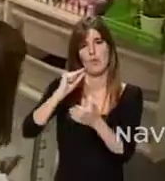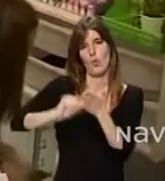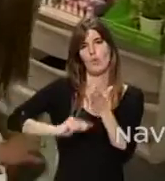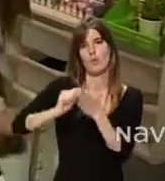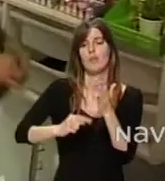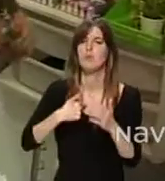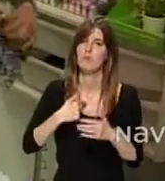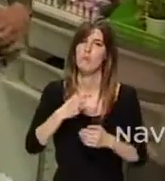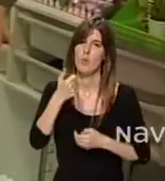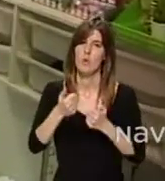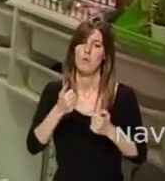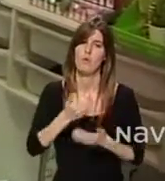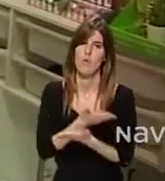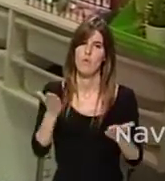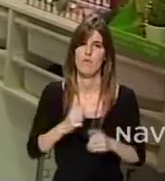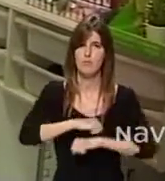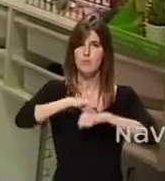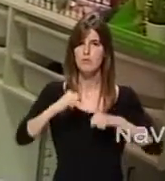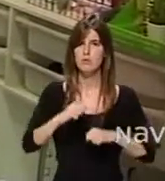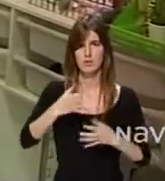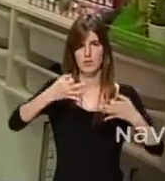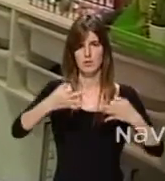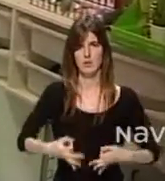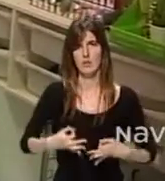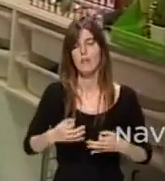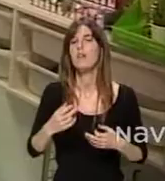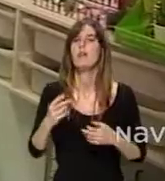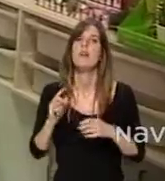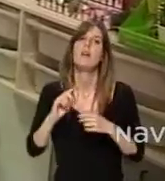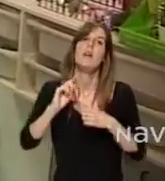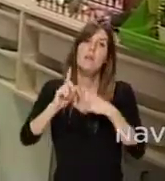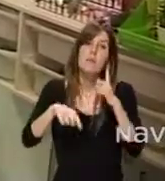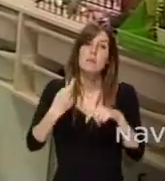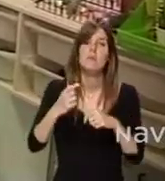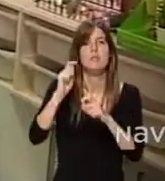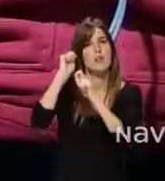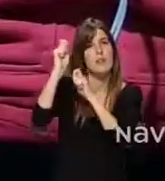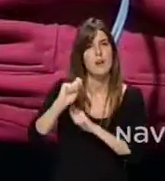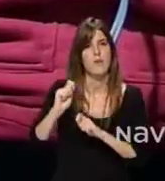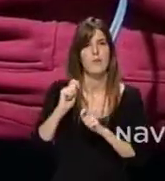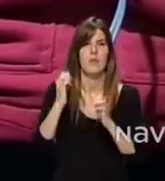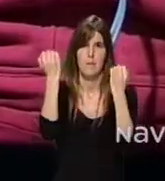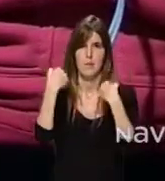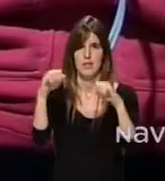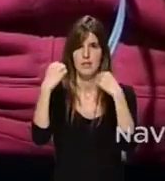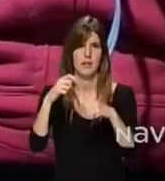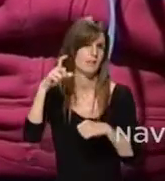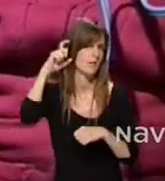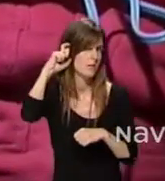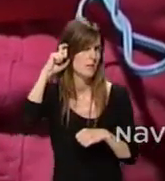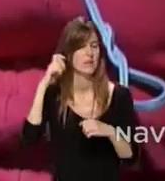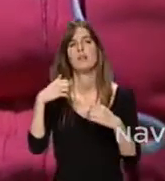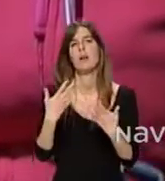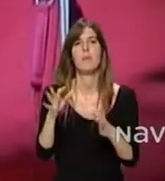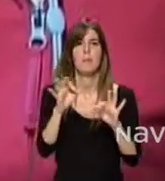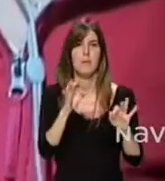para tener autoconfianza en lo que haces. Y después ya me fui a Zaragoza a hacer prácticas de bioprótesis, y también pues ahí